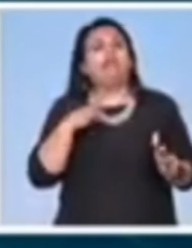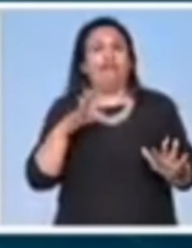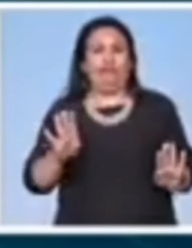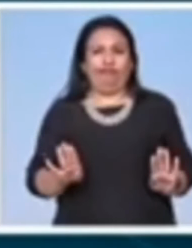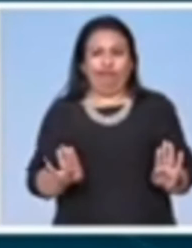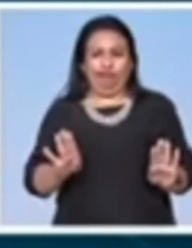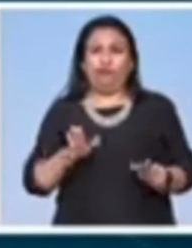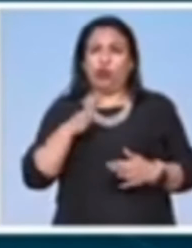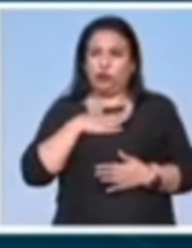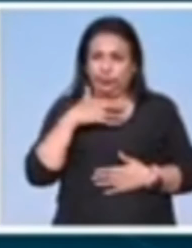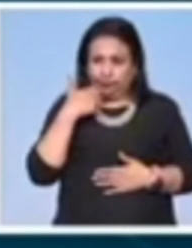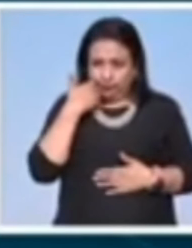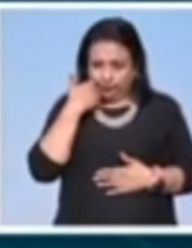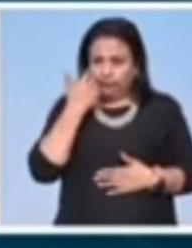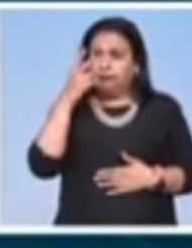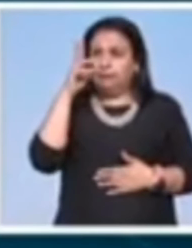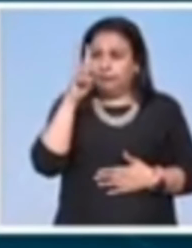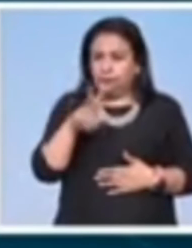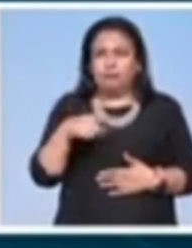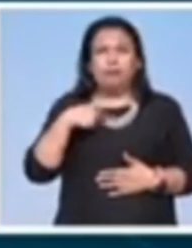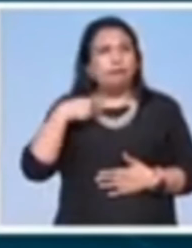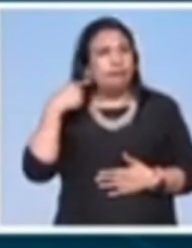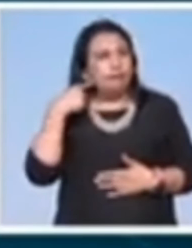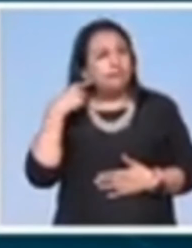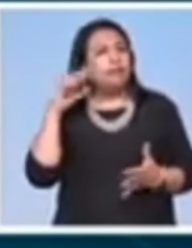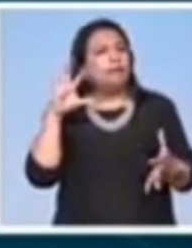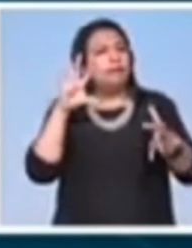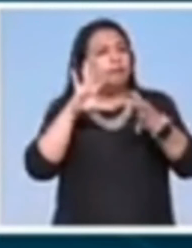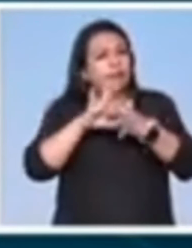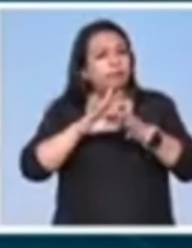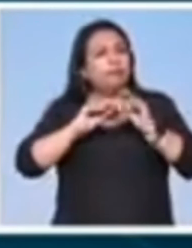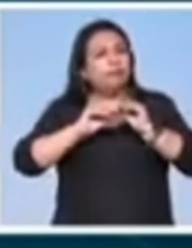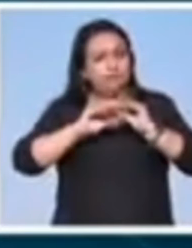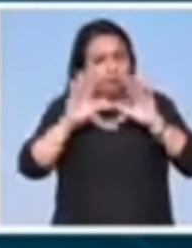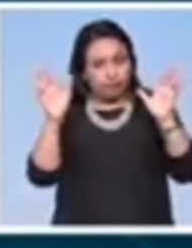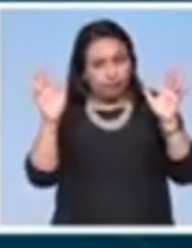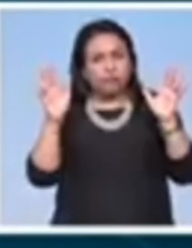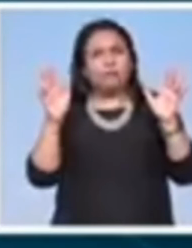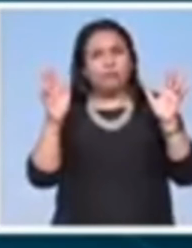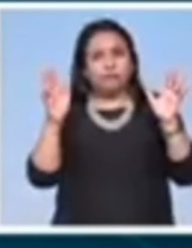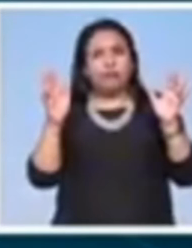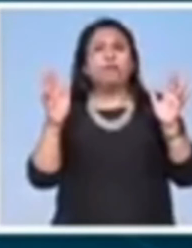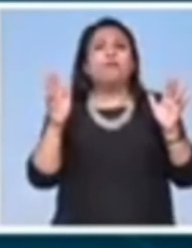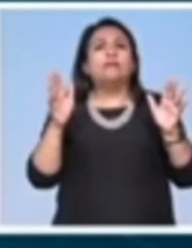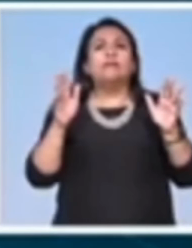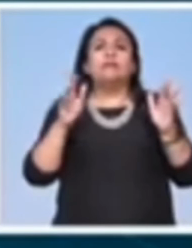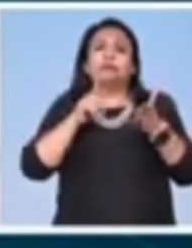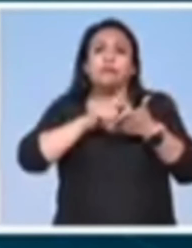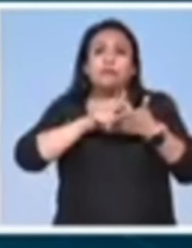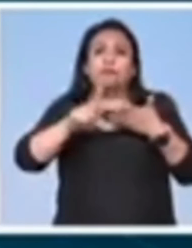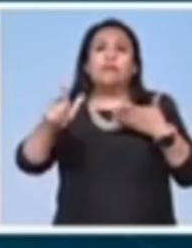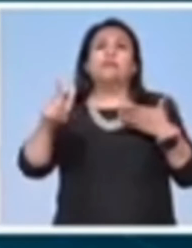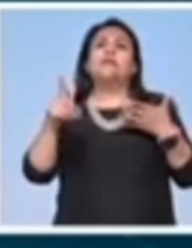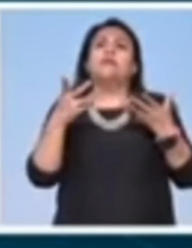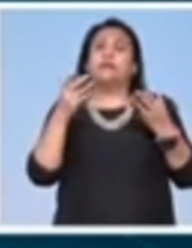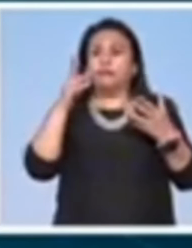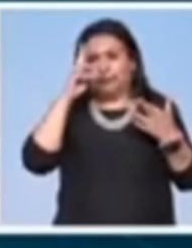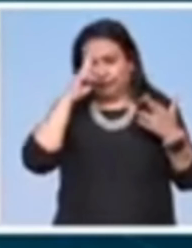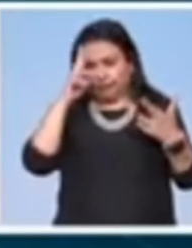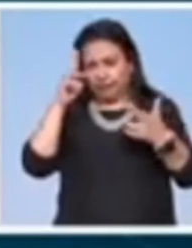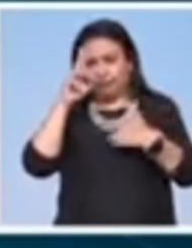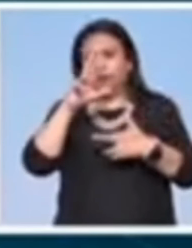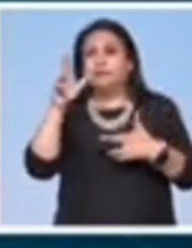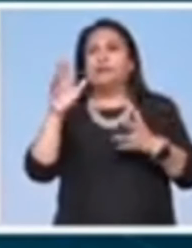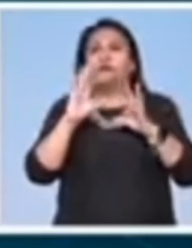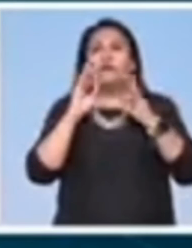el que yo quiero encontrar realmente sonoridades muy específicas, muy transparentes, haciéndole mucho honor